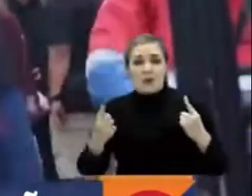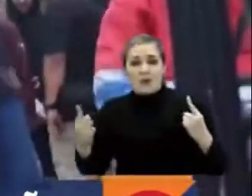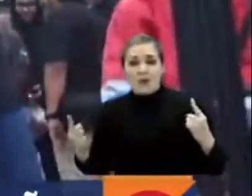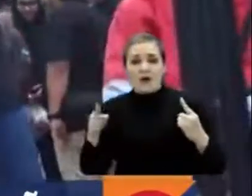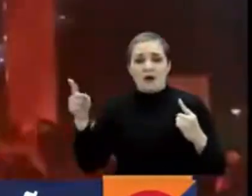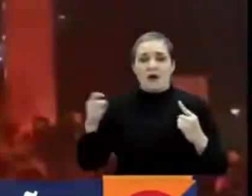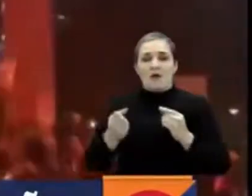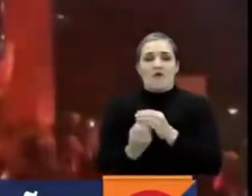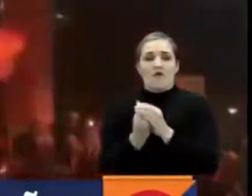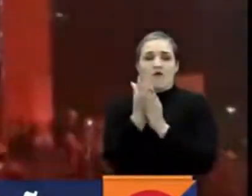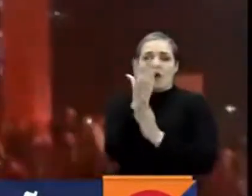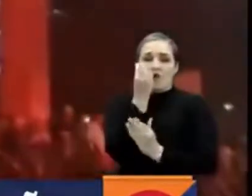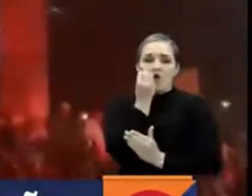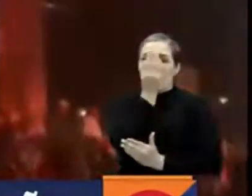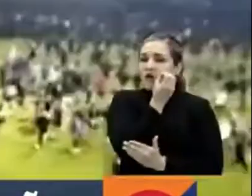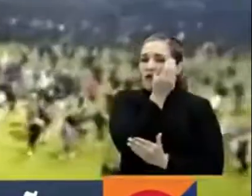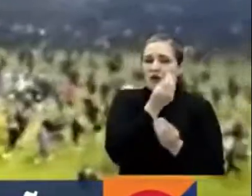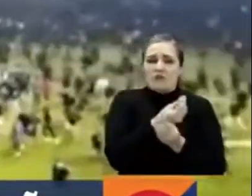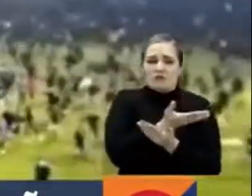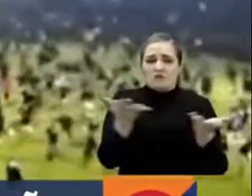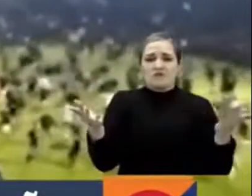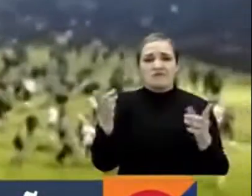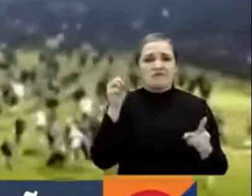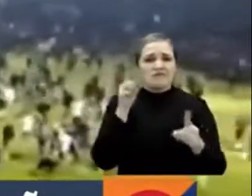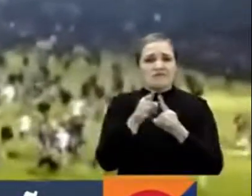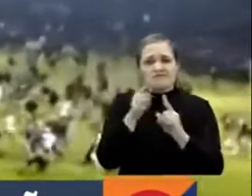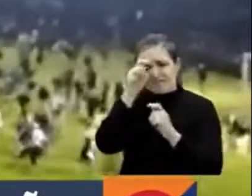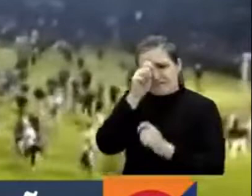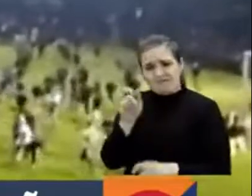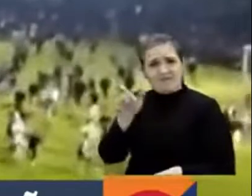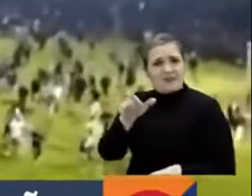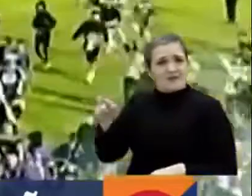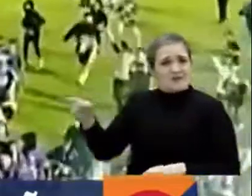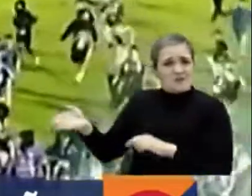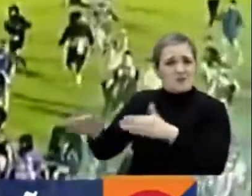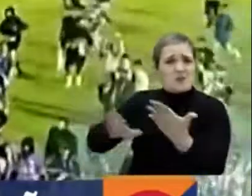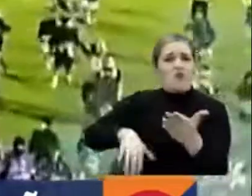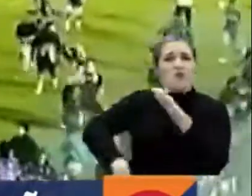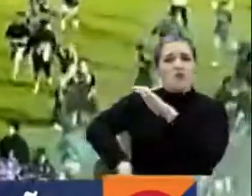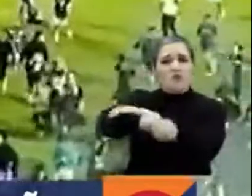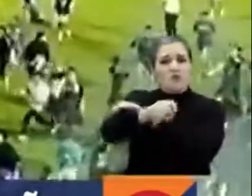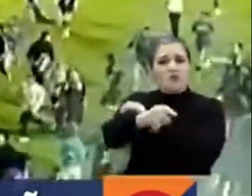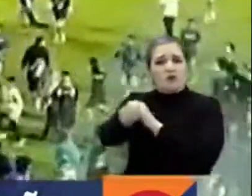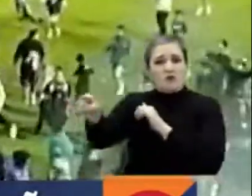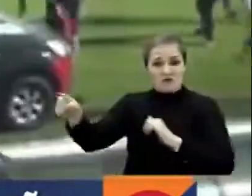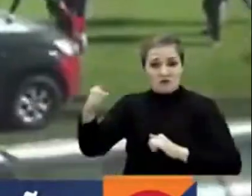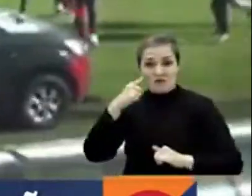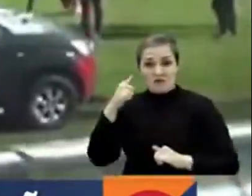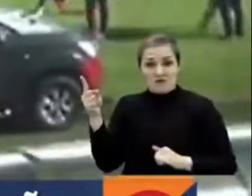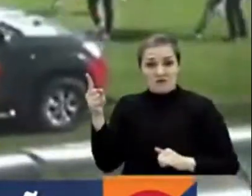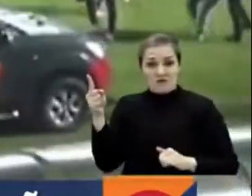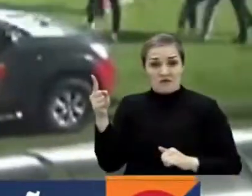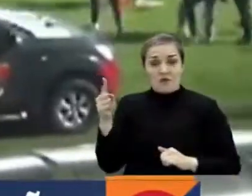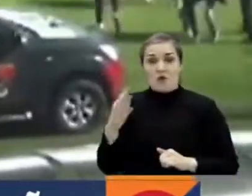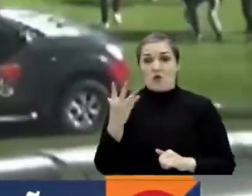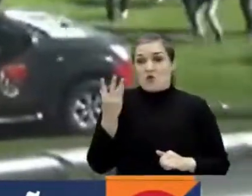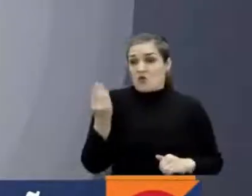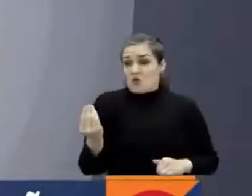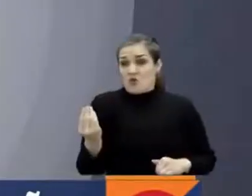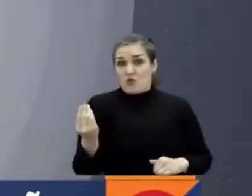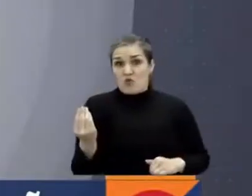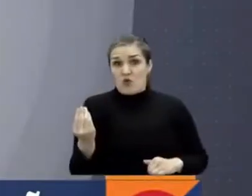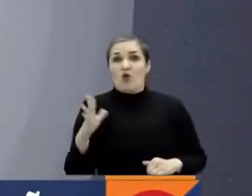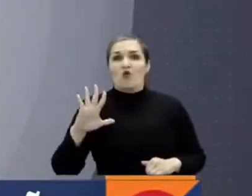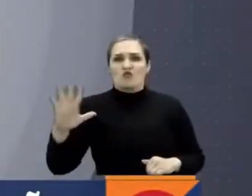pétalos simbolizan las vidas que se extinguieron acá, en pleno estadio de fútbol. Y así se vio cuando el de Malang, en Indonesia, de